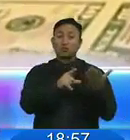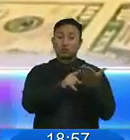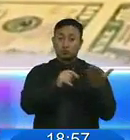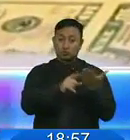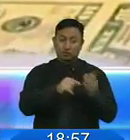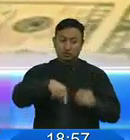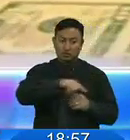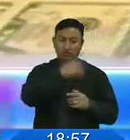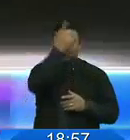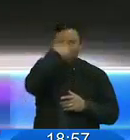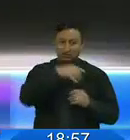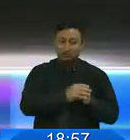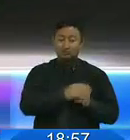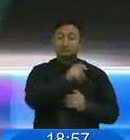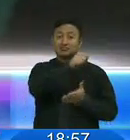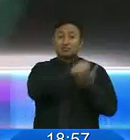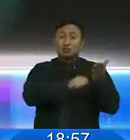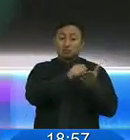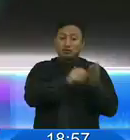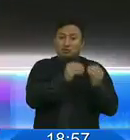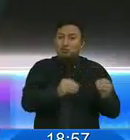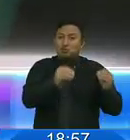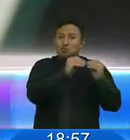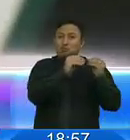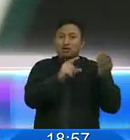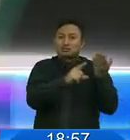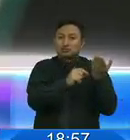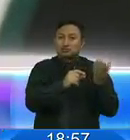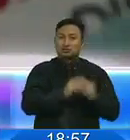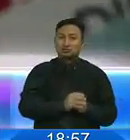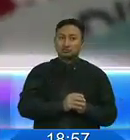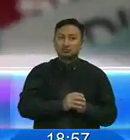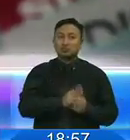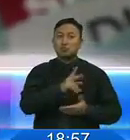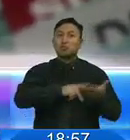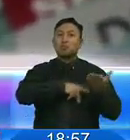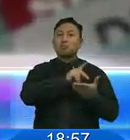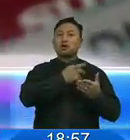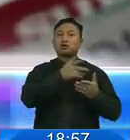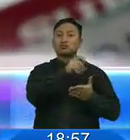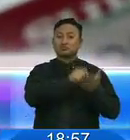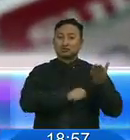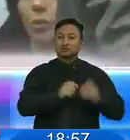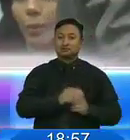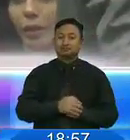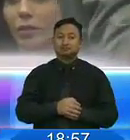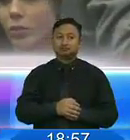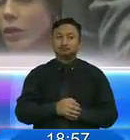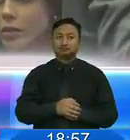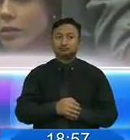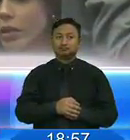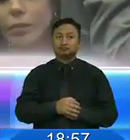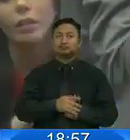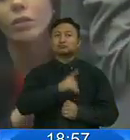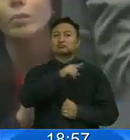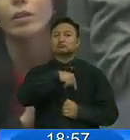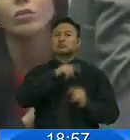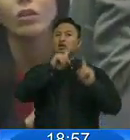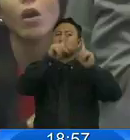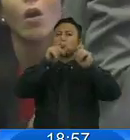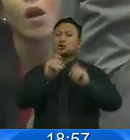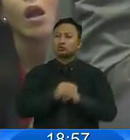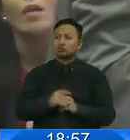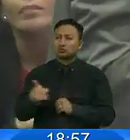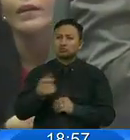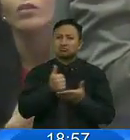que dio paso al cobro de mayores intereses a los pagos mínimos en tarjetas de crédito. Aquí la pregunta es, ¿a quién se